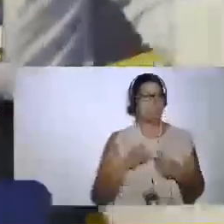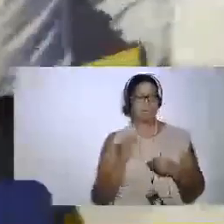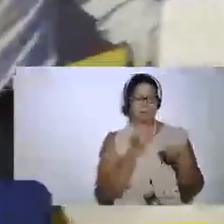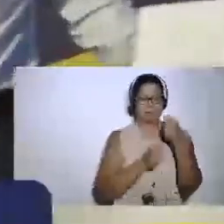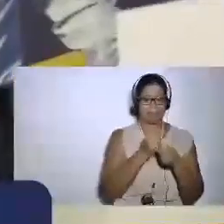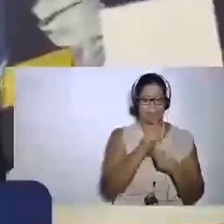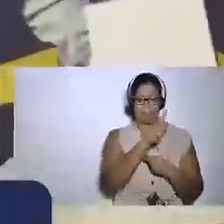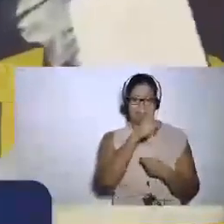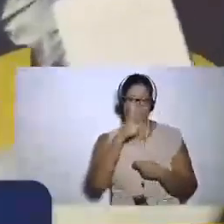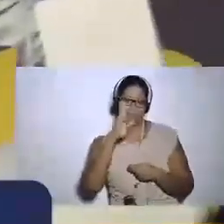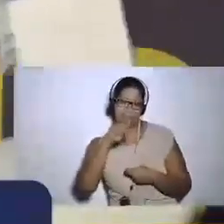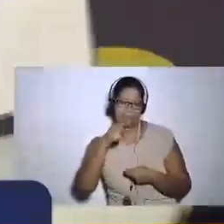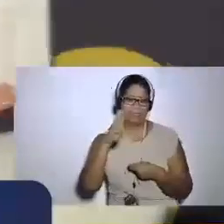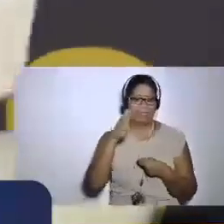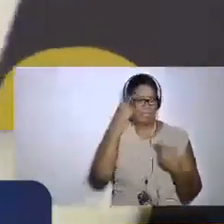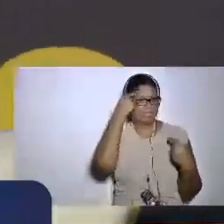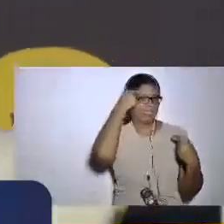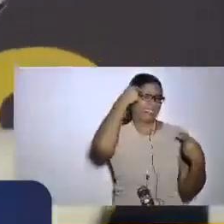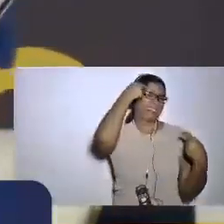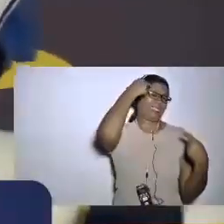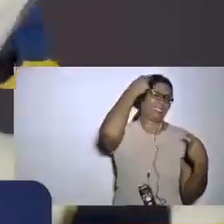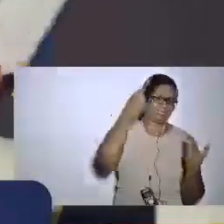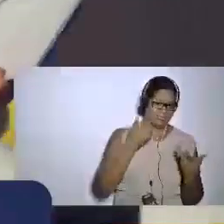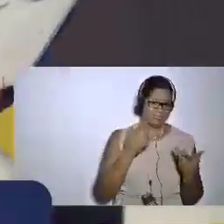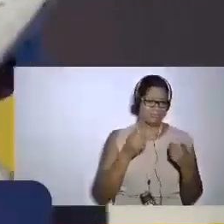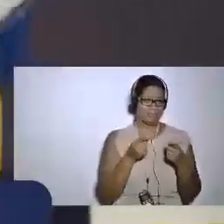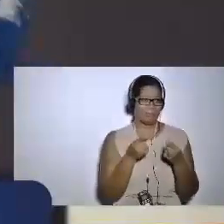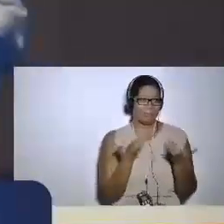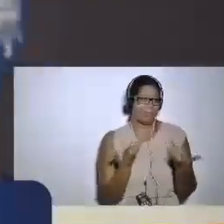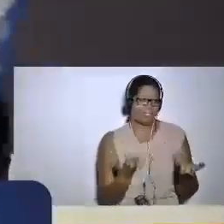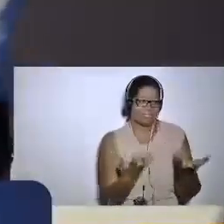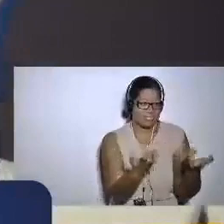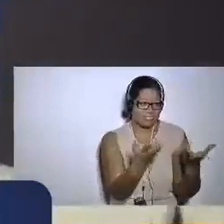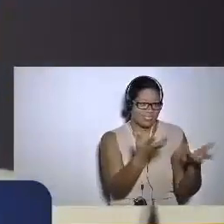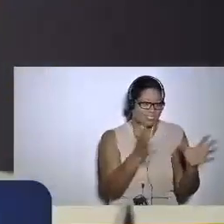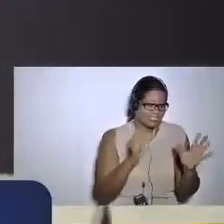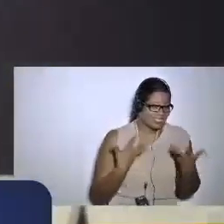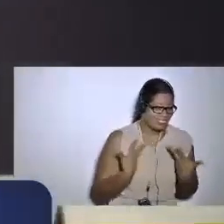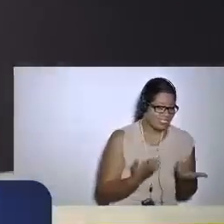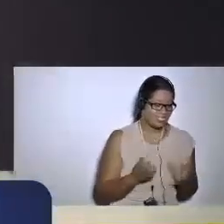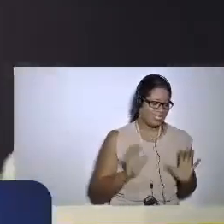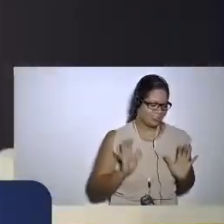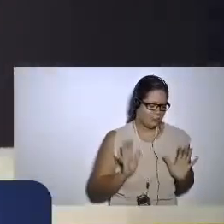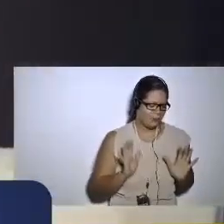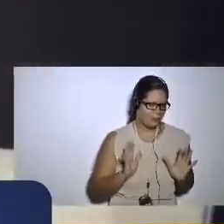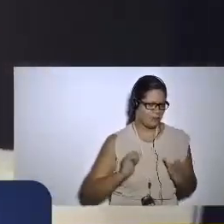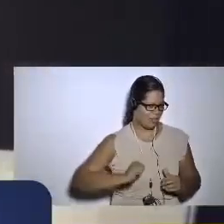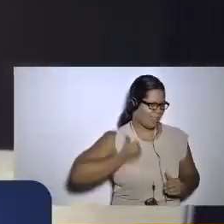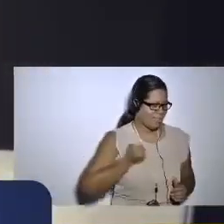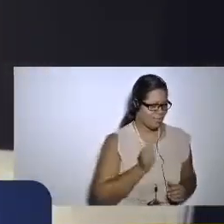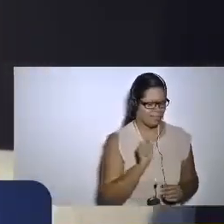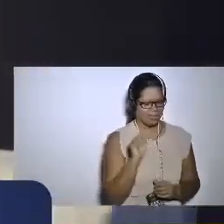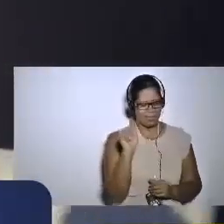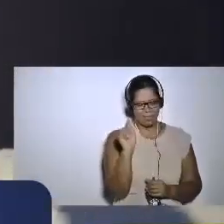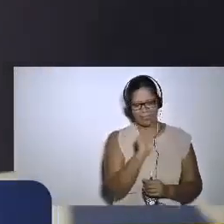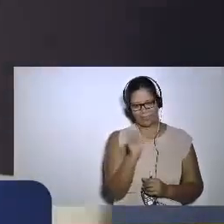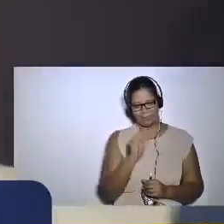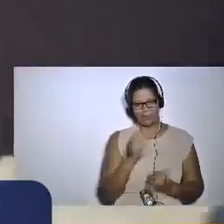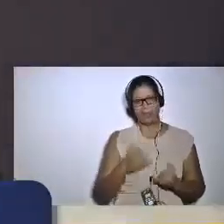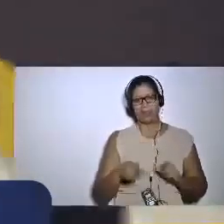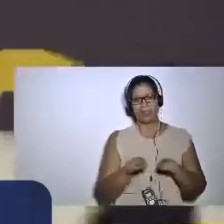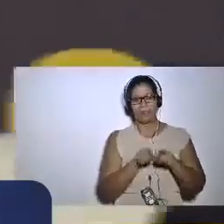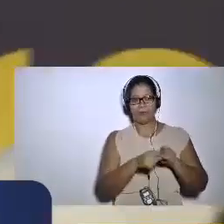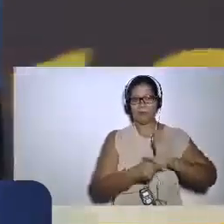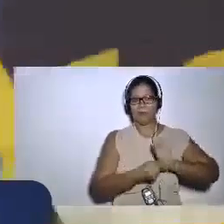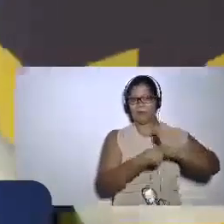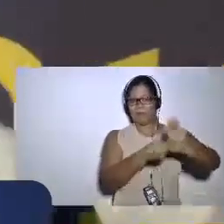Bueno, ¿qué les voy a vender? ¿Un megabyte? ¿Un gigabyte? Bueno, es simplemente algo que ustedes no quieren entrar. No quiero tomar ninguna ventaja